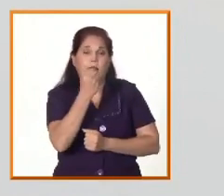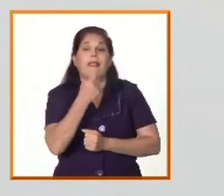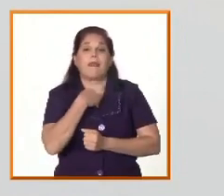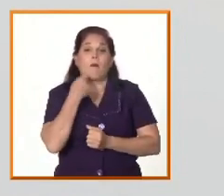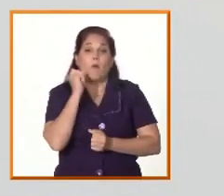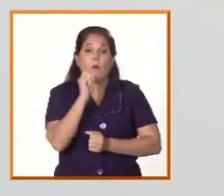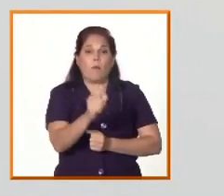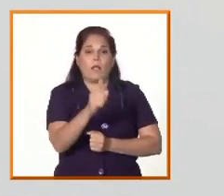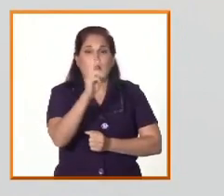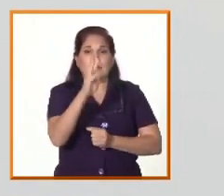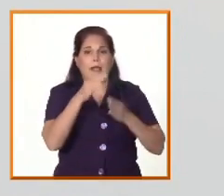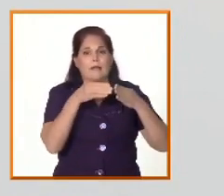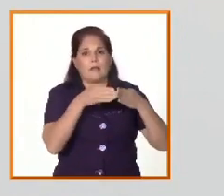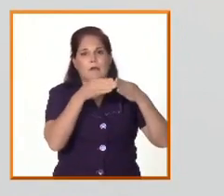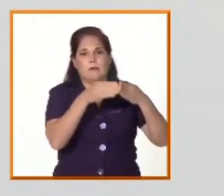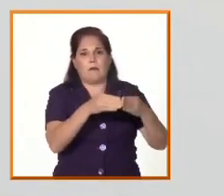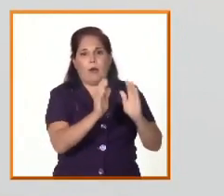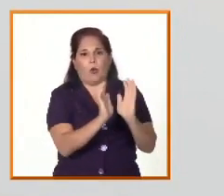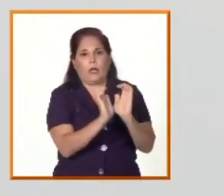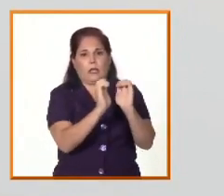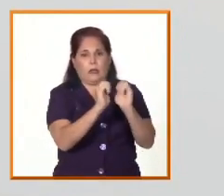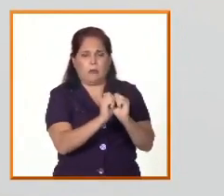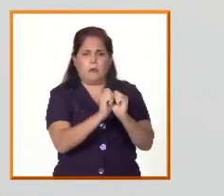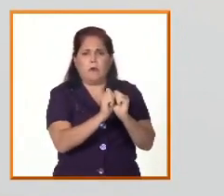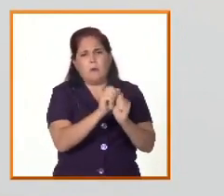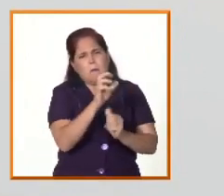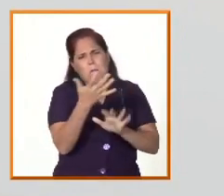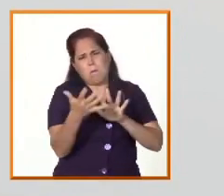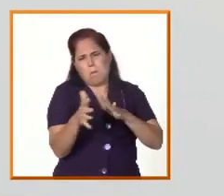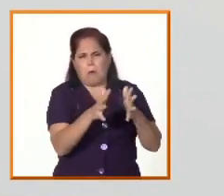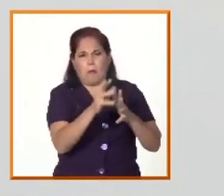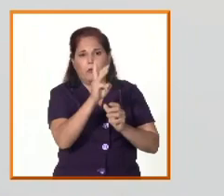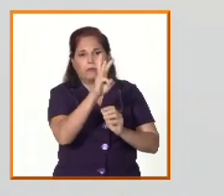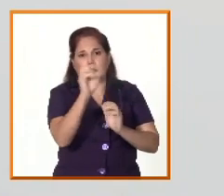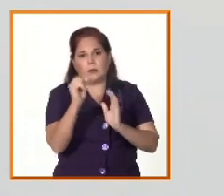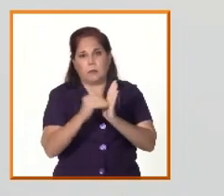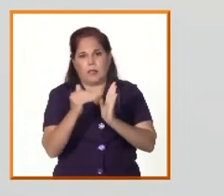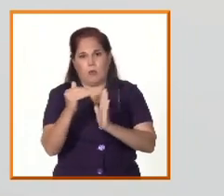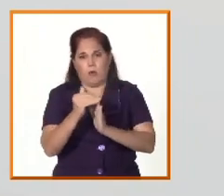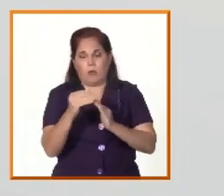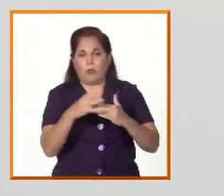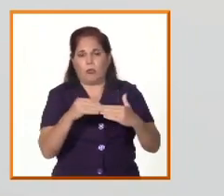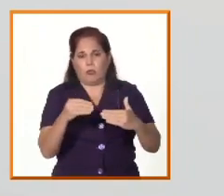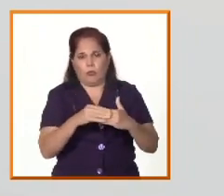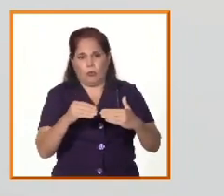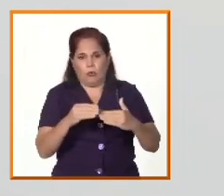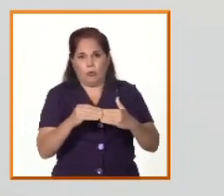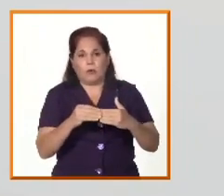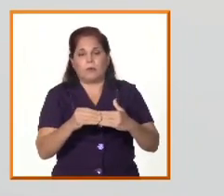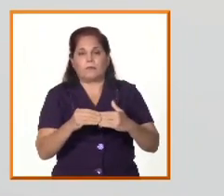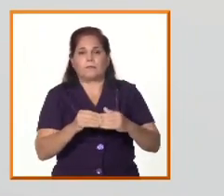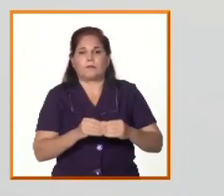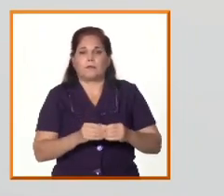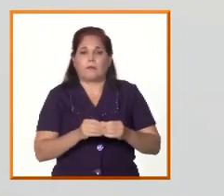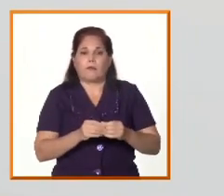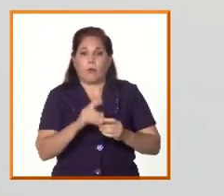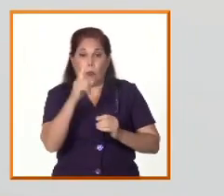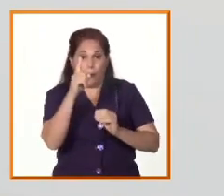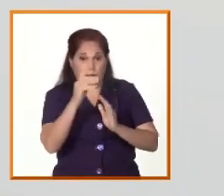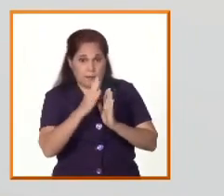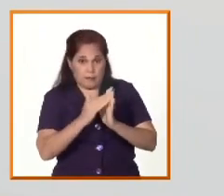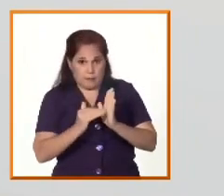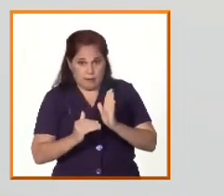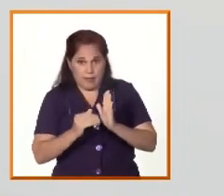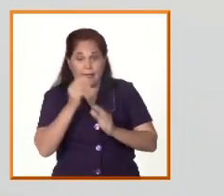bancos de trigo eso está alrededor de unos 300 millones de dólares para un mes